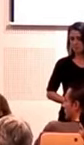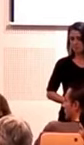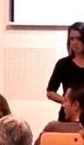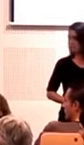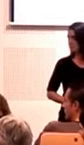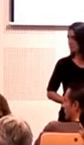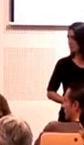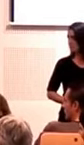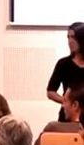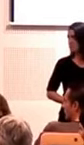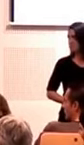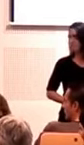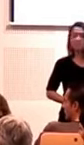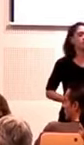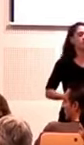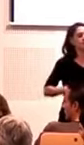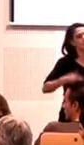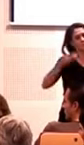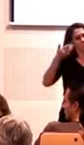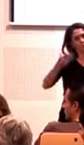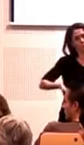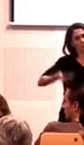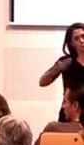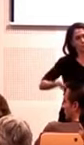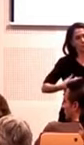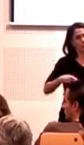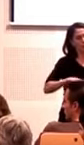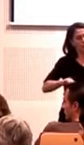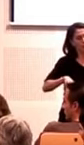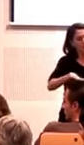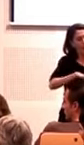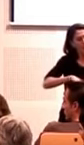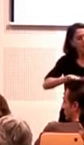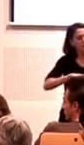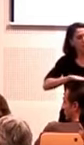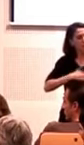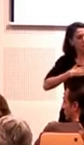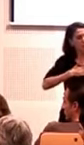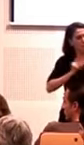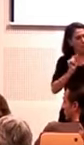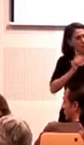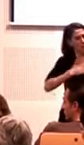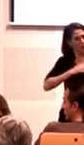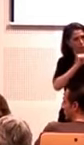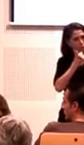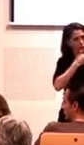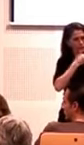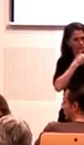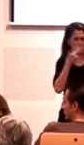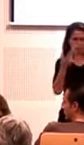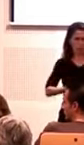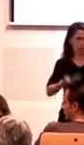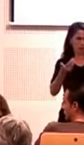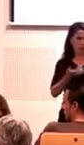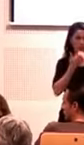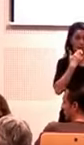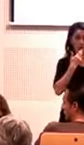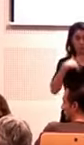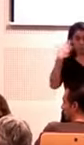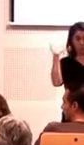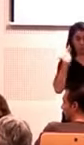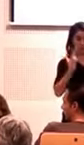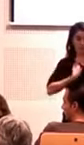Eso es muy importante, tener un sitio para tener esos momentos íntimos. Yo, de hecho, mientras estuve en casa de